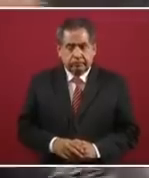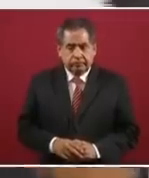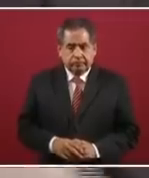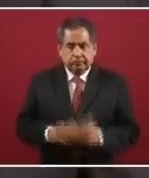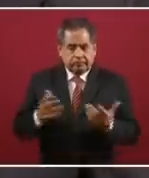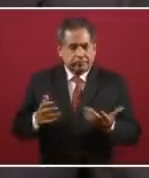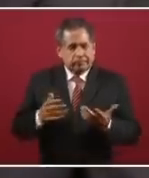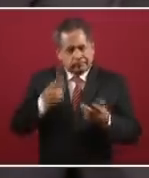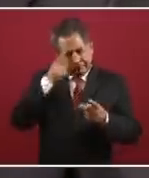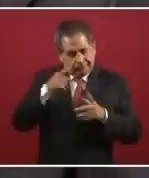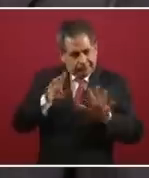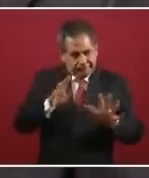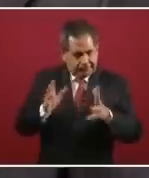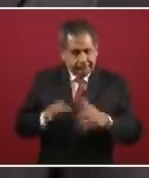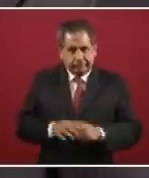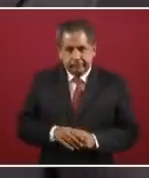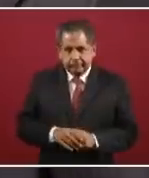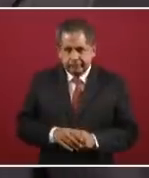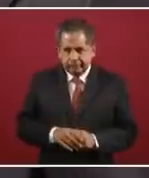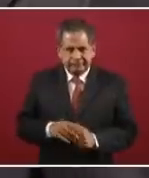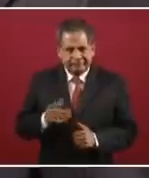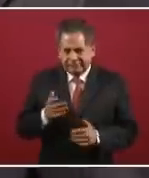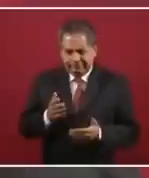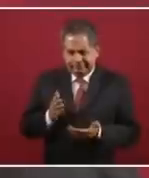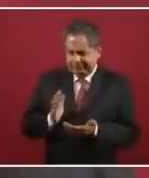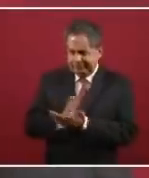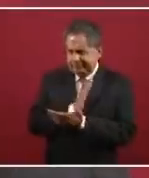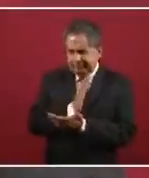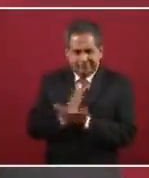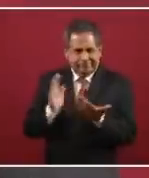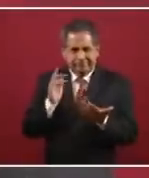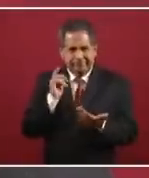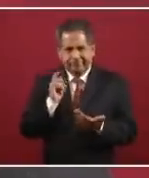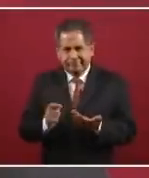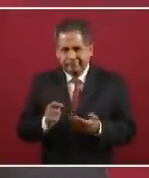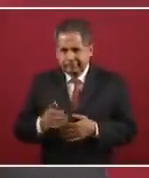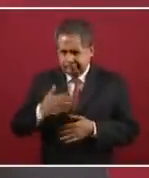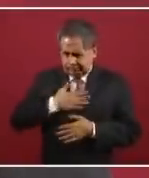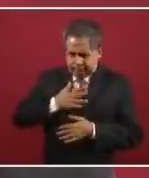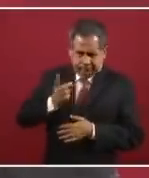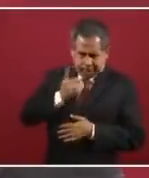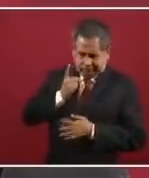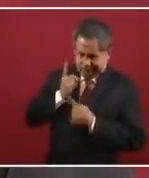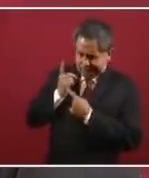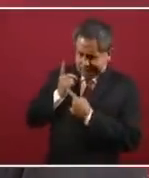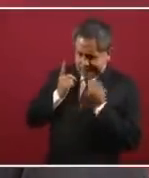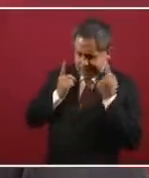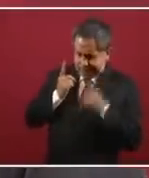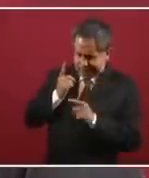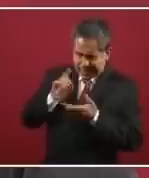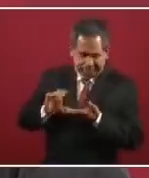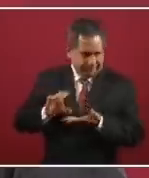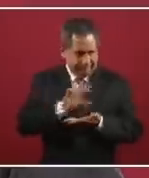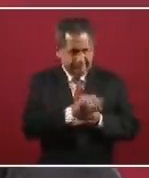Entonces, para empezar, ¿qué tiene que estar manejando